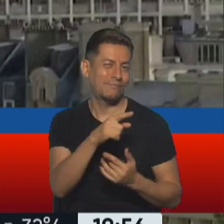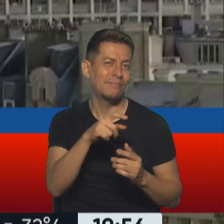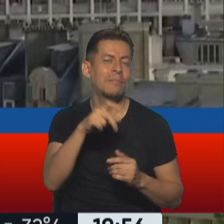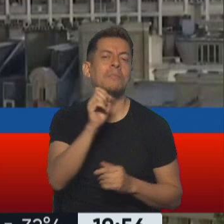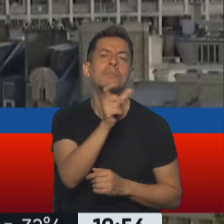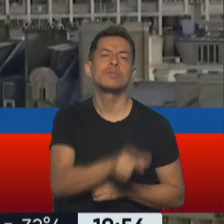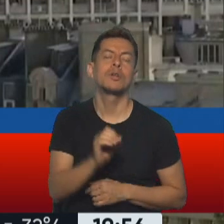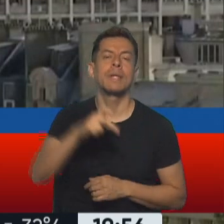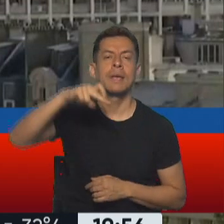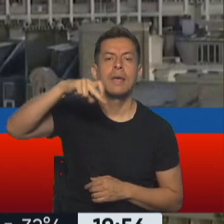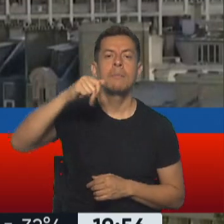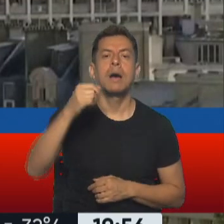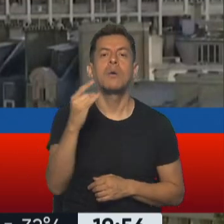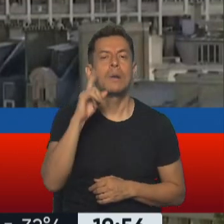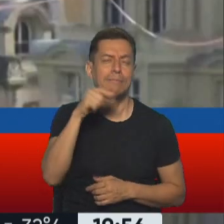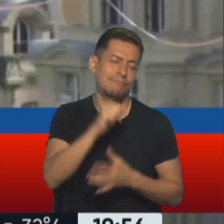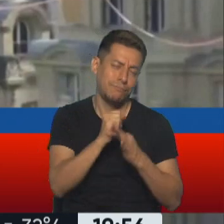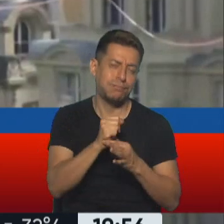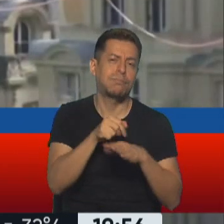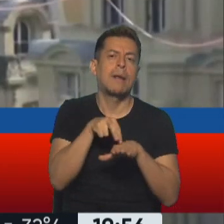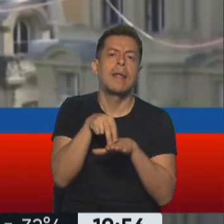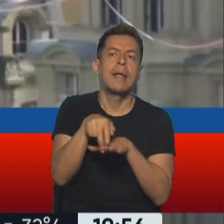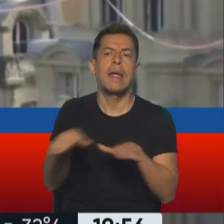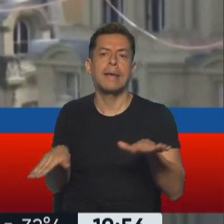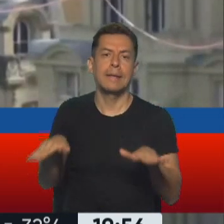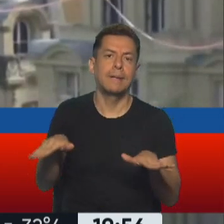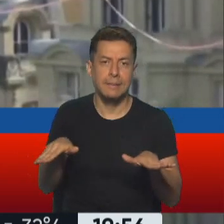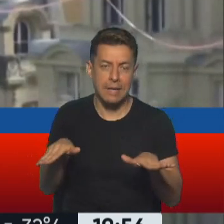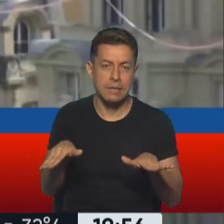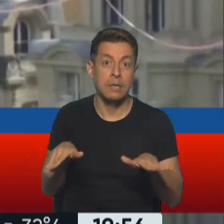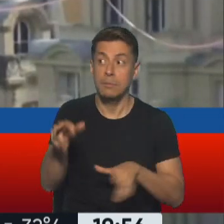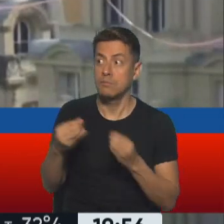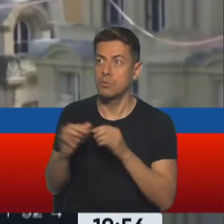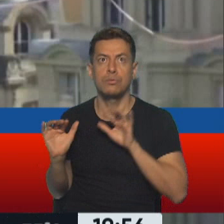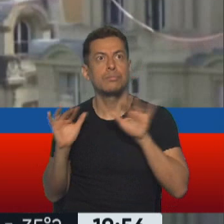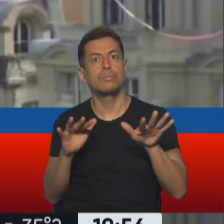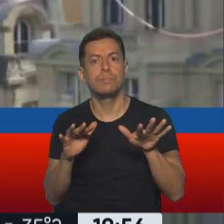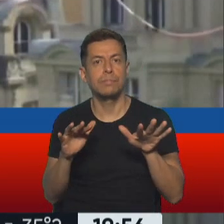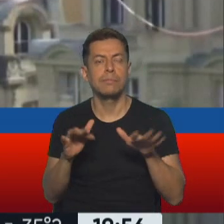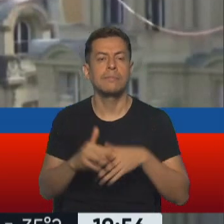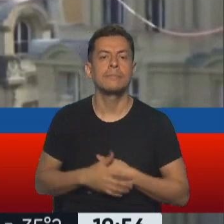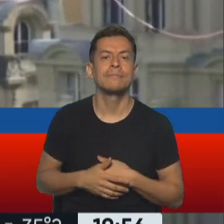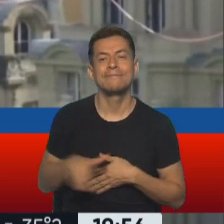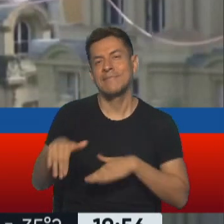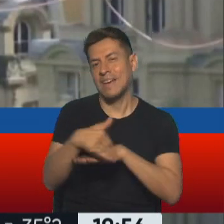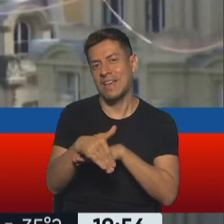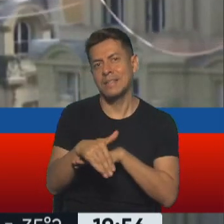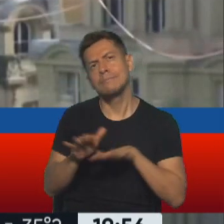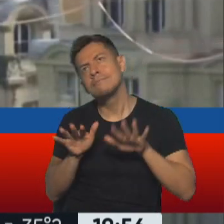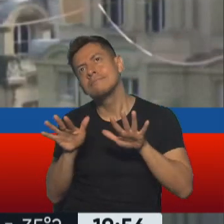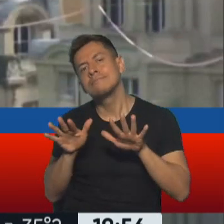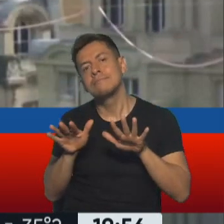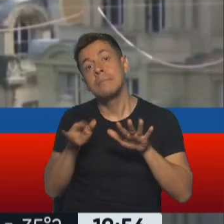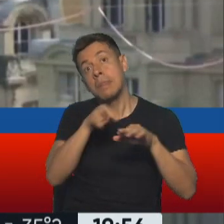Tras lograr la hazaña, el experto equilibrista destacó la presencia de gran cantidad de gente, como lo decía Pablo, en las calles siguiéndolo a medida que